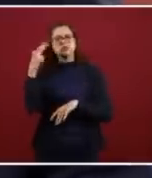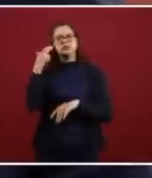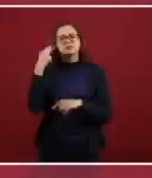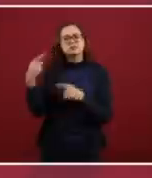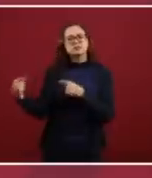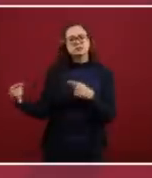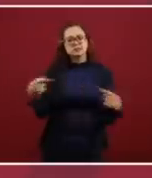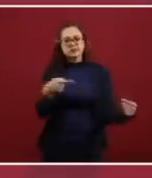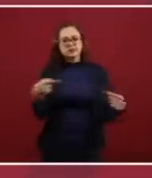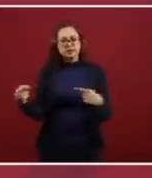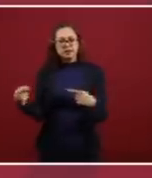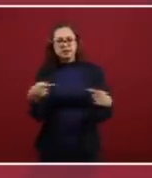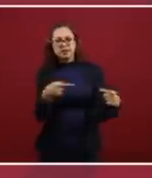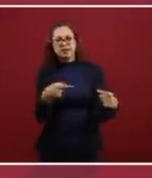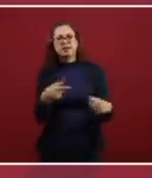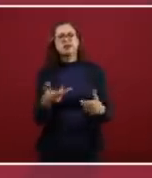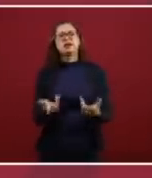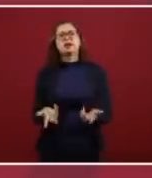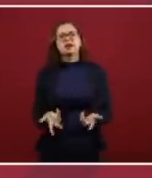También,